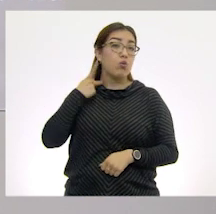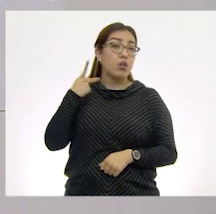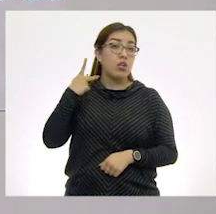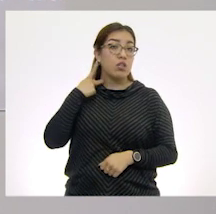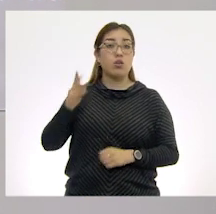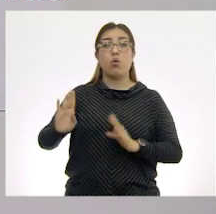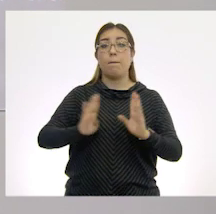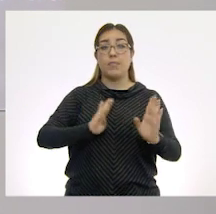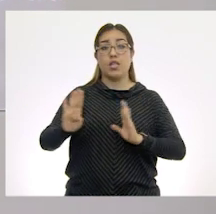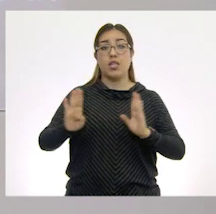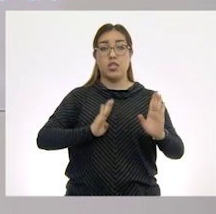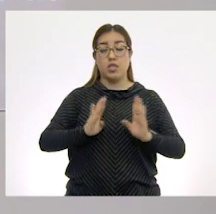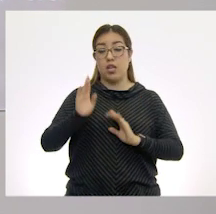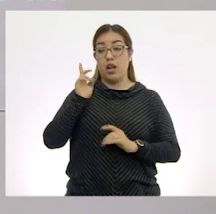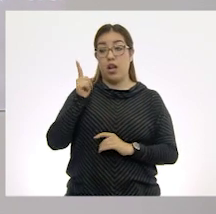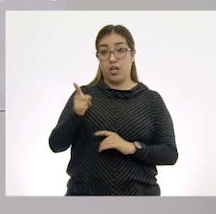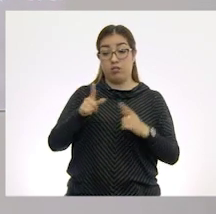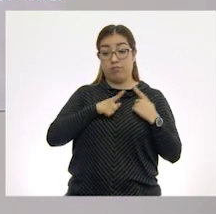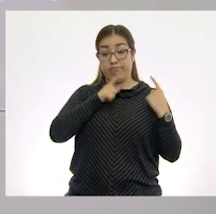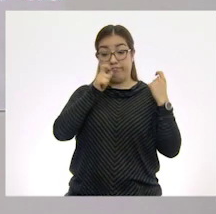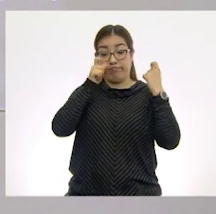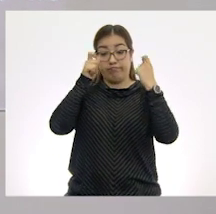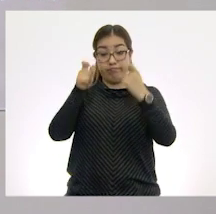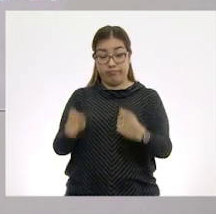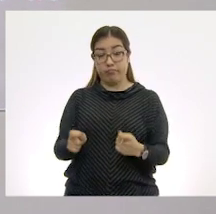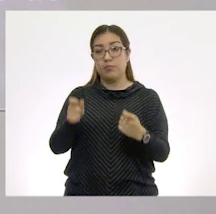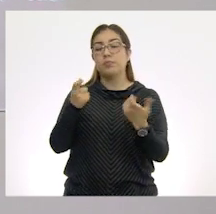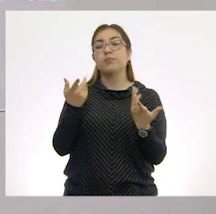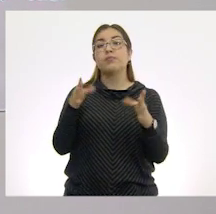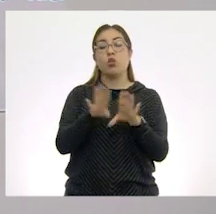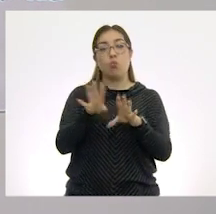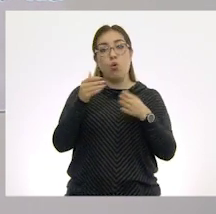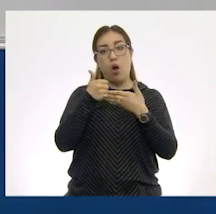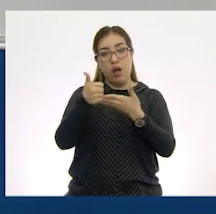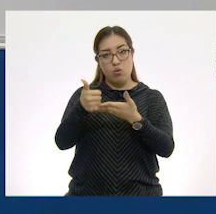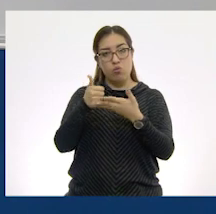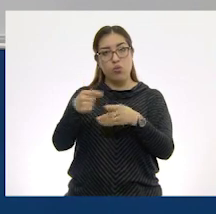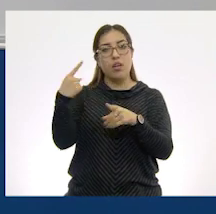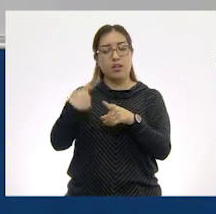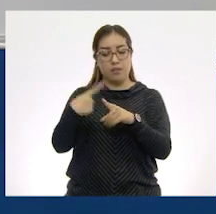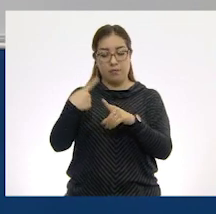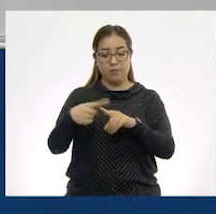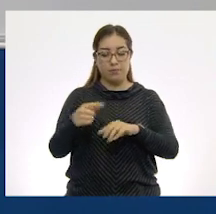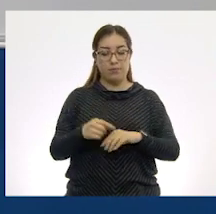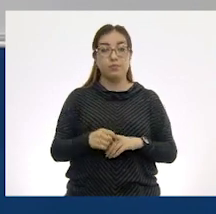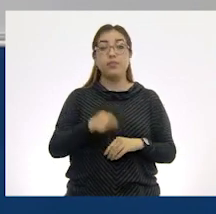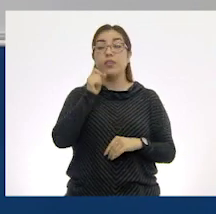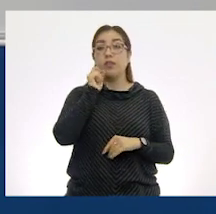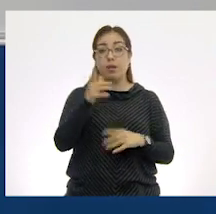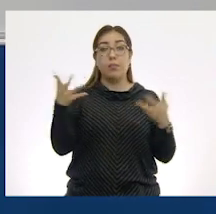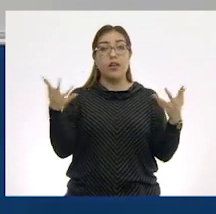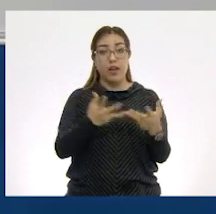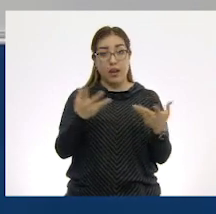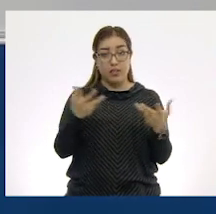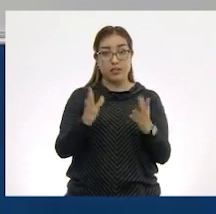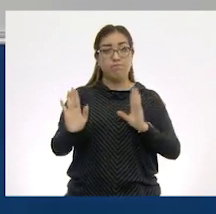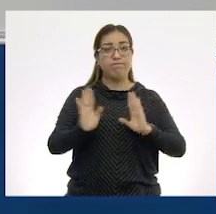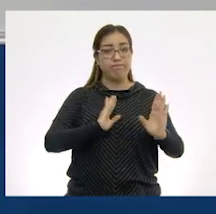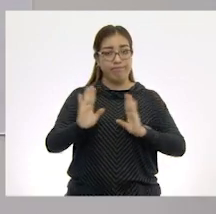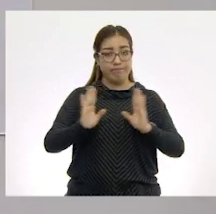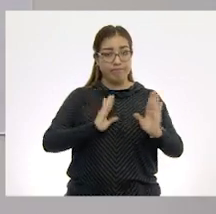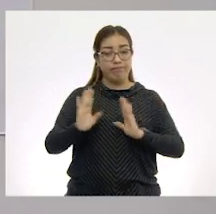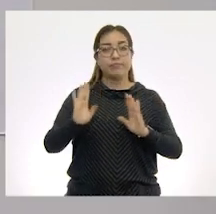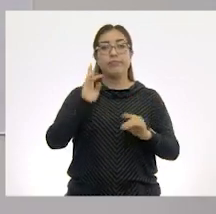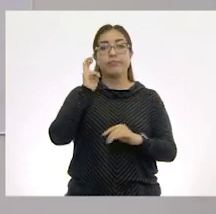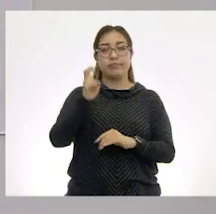el encargado de gobernar y nombrar a los funcionarios que le ayudarían. Y formaron también ejércitos militares con